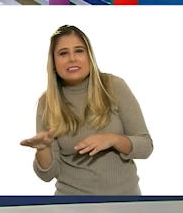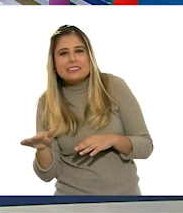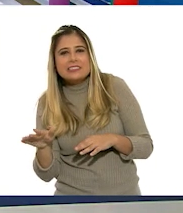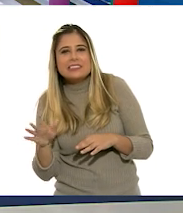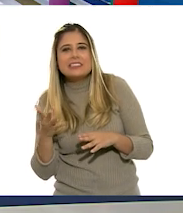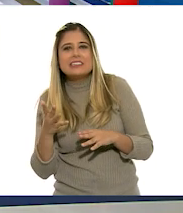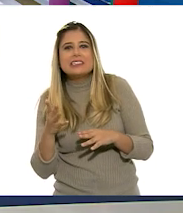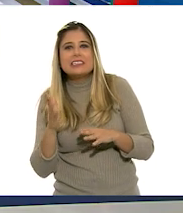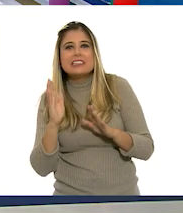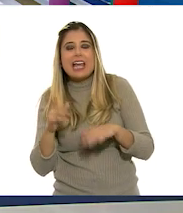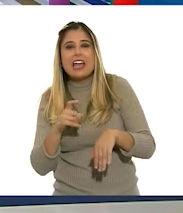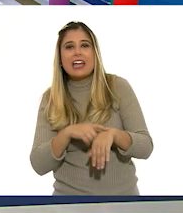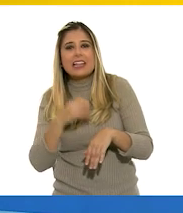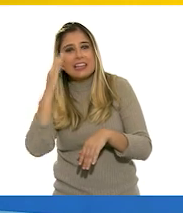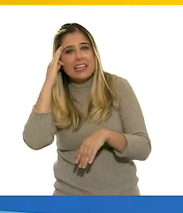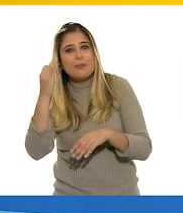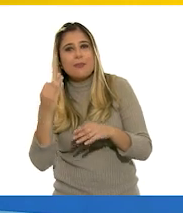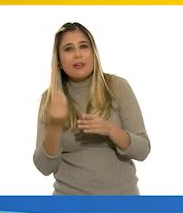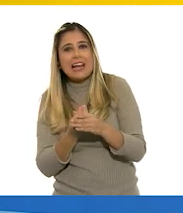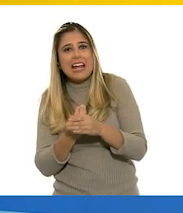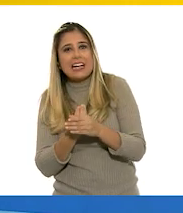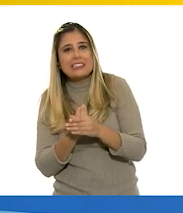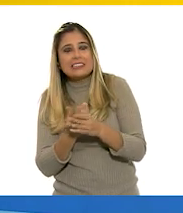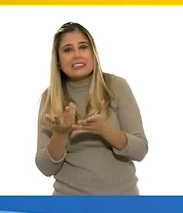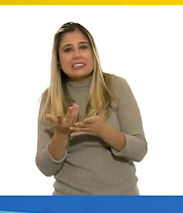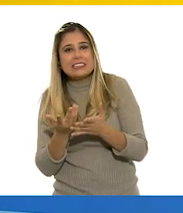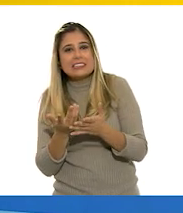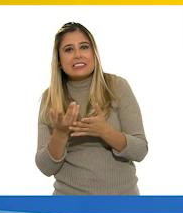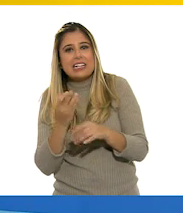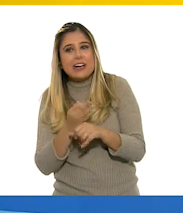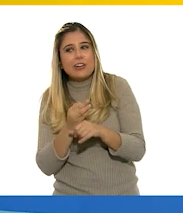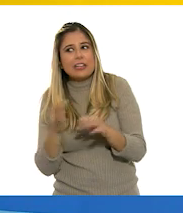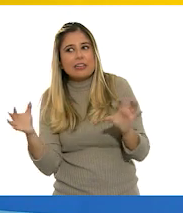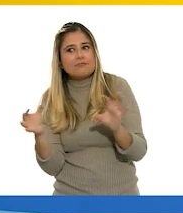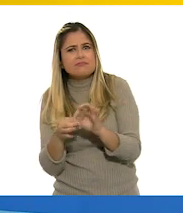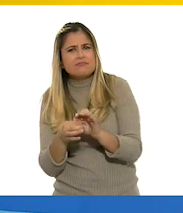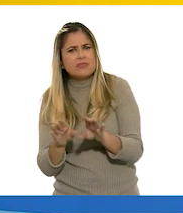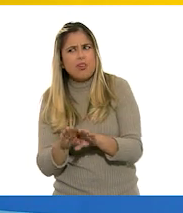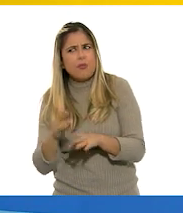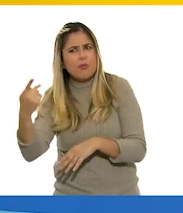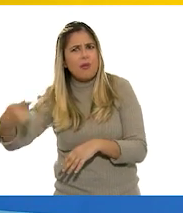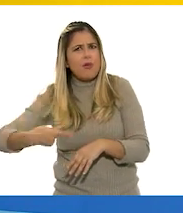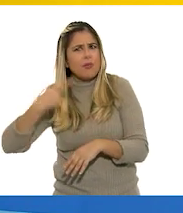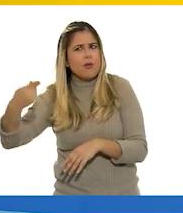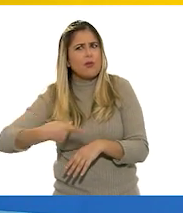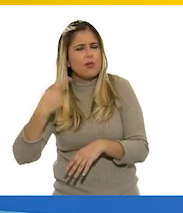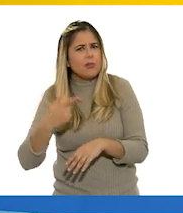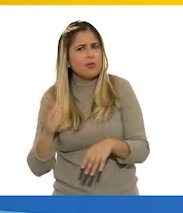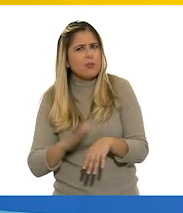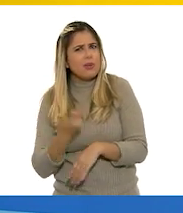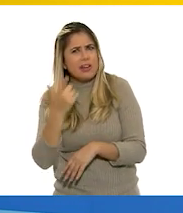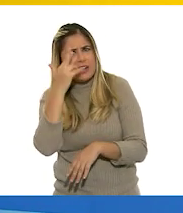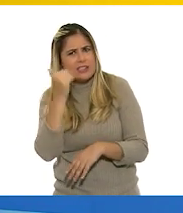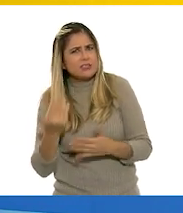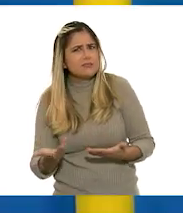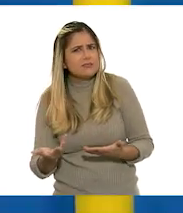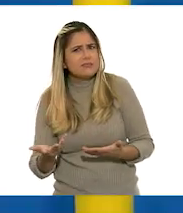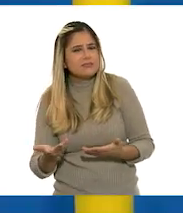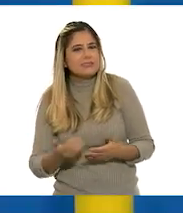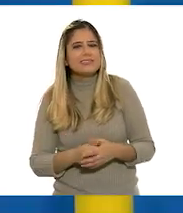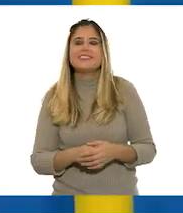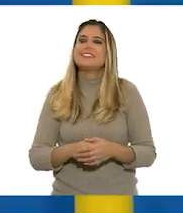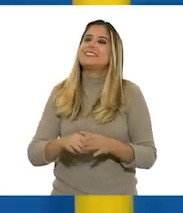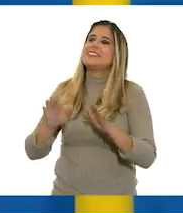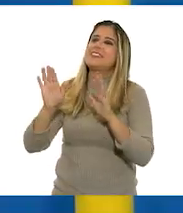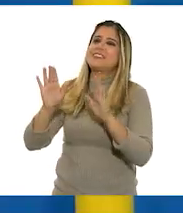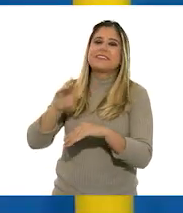ya está corriendo el tiempo de la clase y no encuentro cuál es, no sé, el aprendizaje de esta semana, de este día. No te